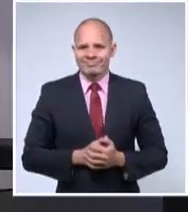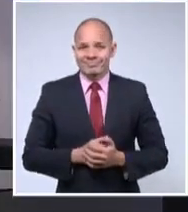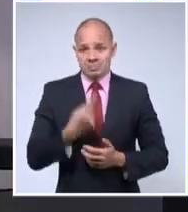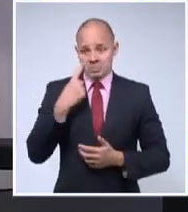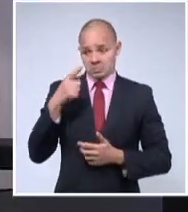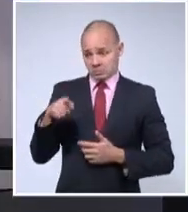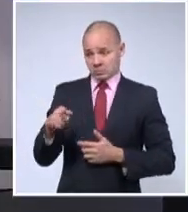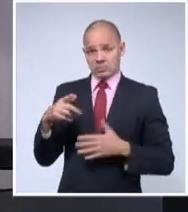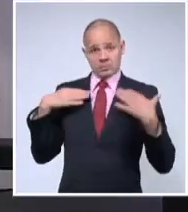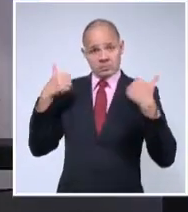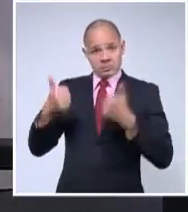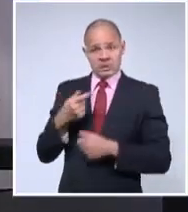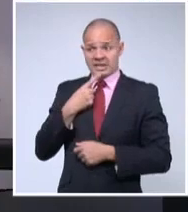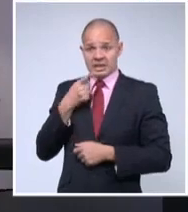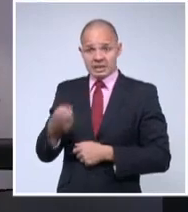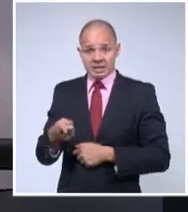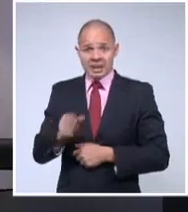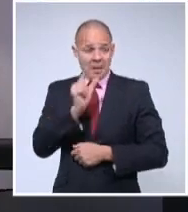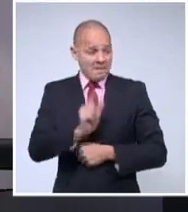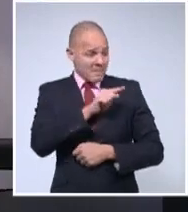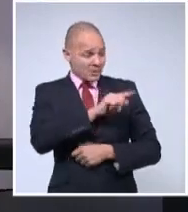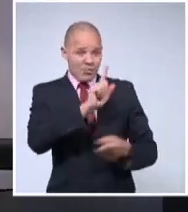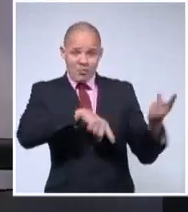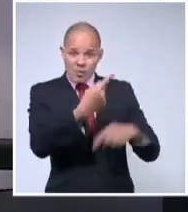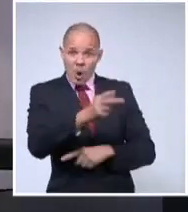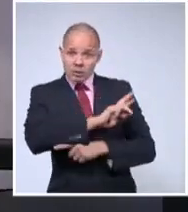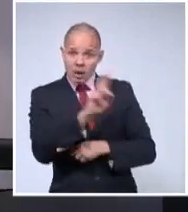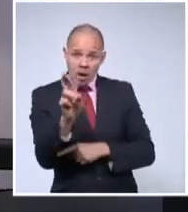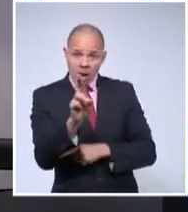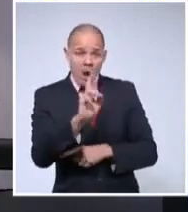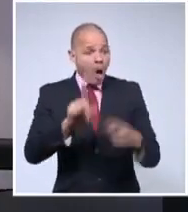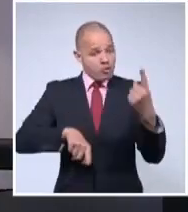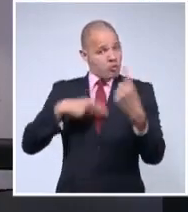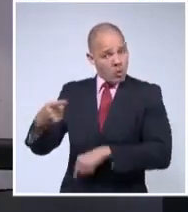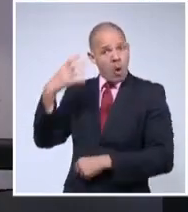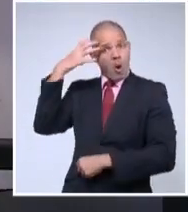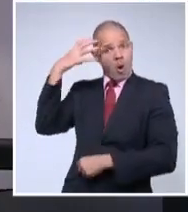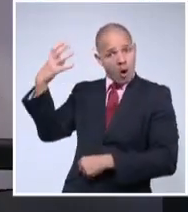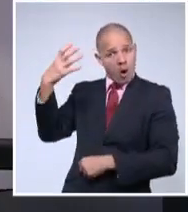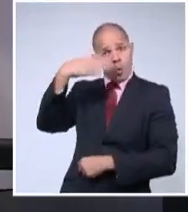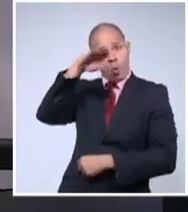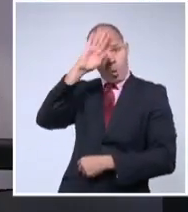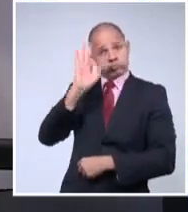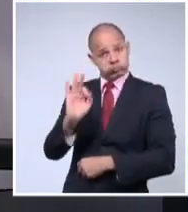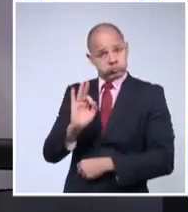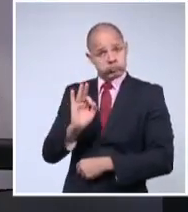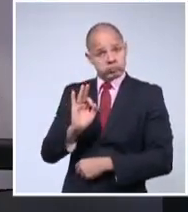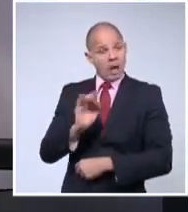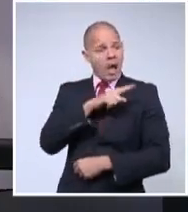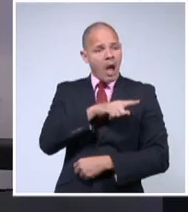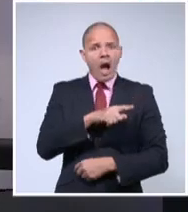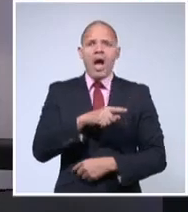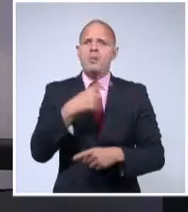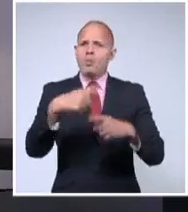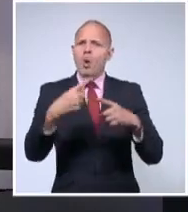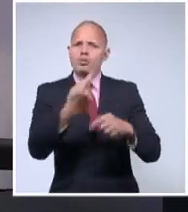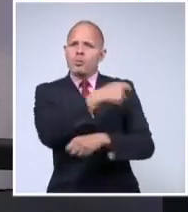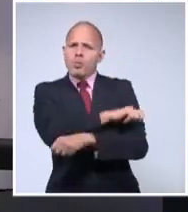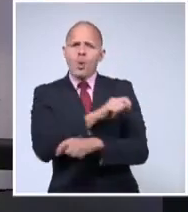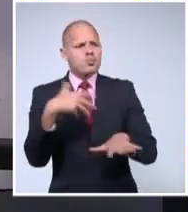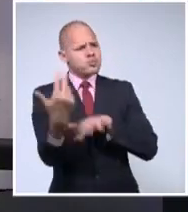personas que están desafiando la autoridad en Cuba, que están desafiando la tranquilidad política en nuestro país,